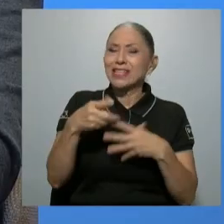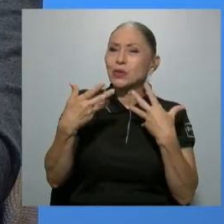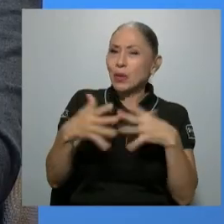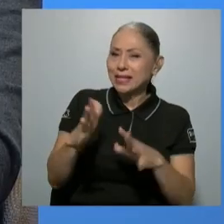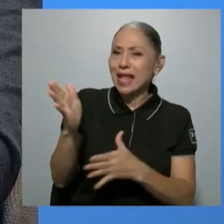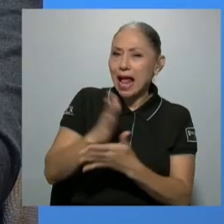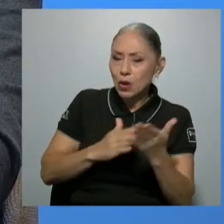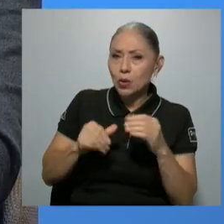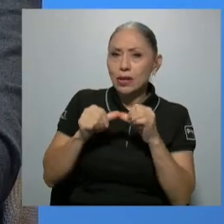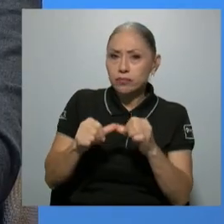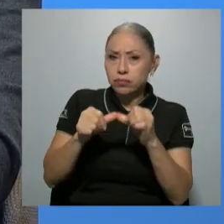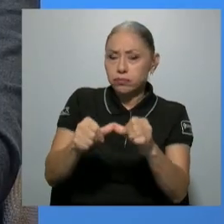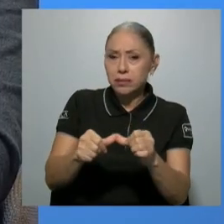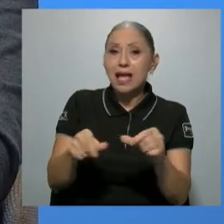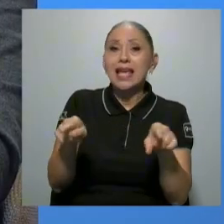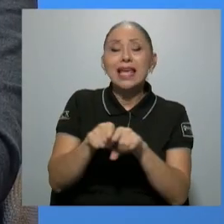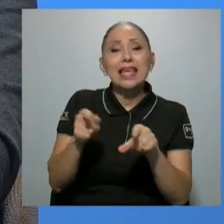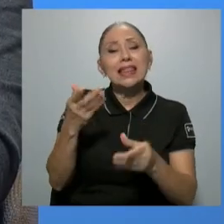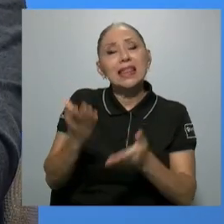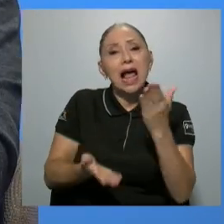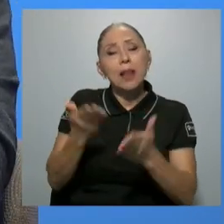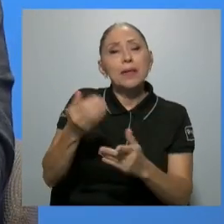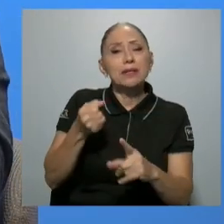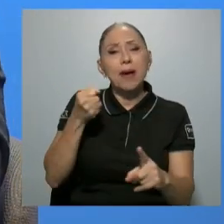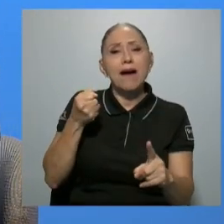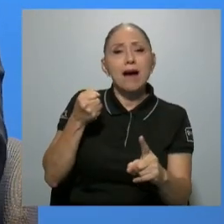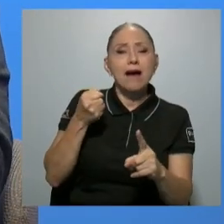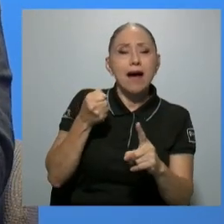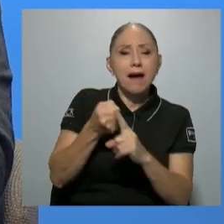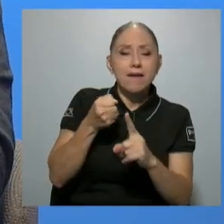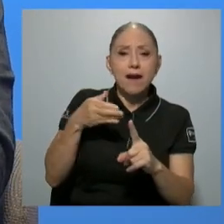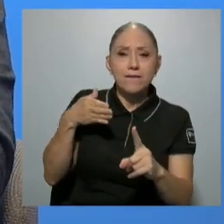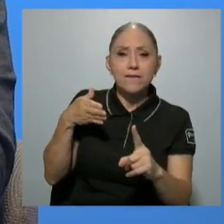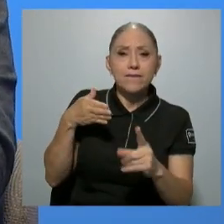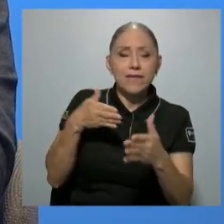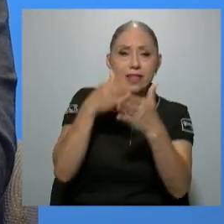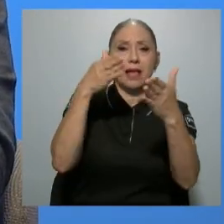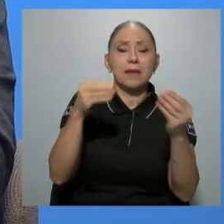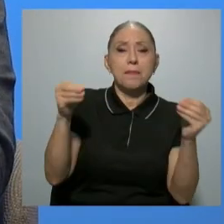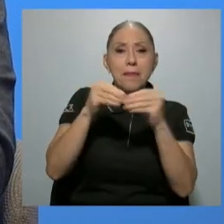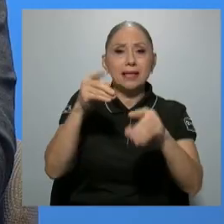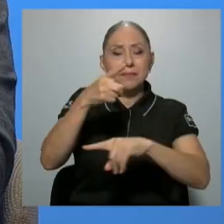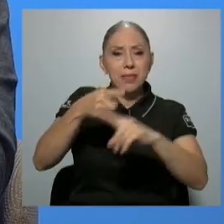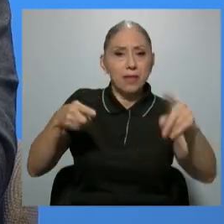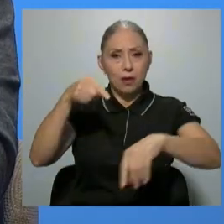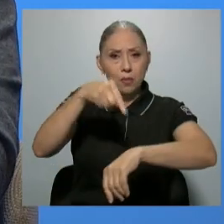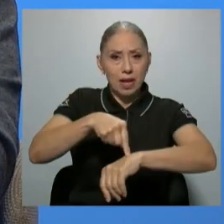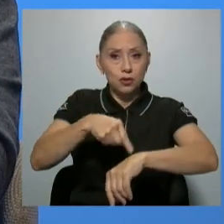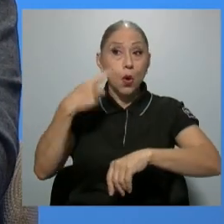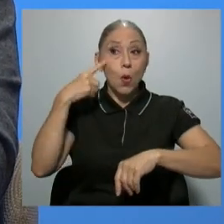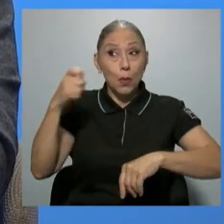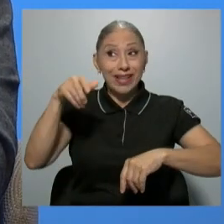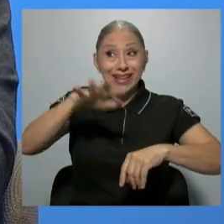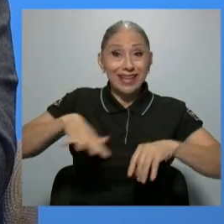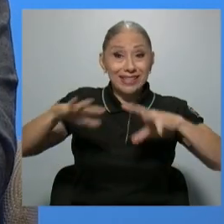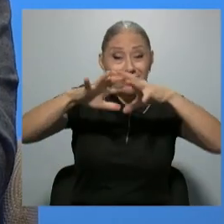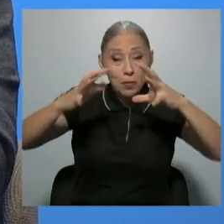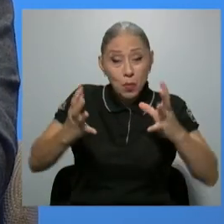probablemente nos va a afectar más en el mediano plazo, porque francamente un mundo que se construyó desde los